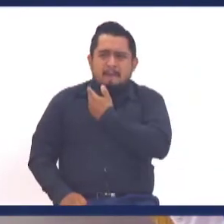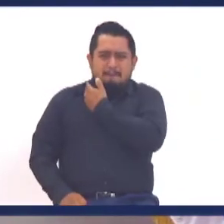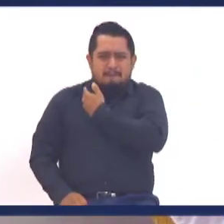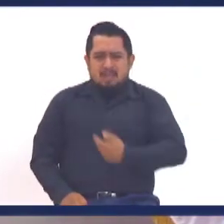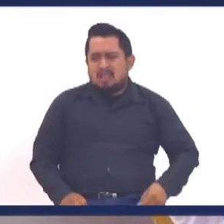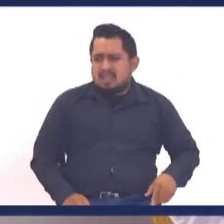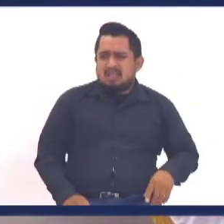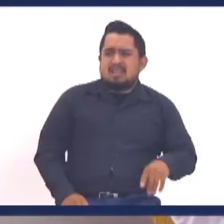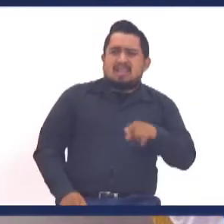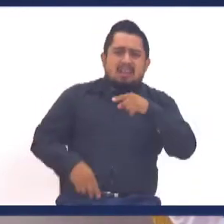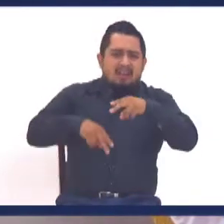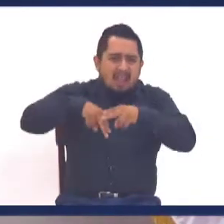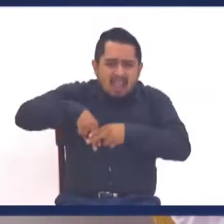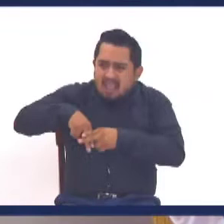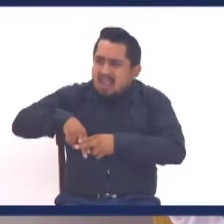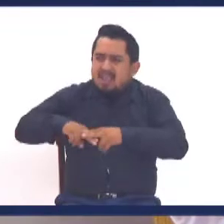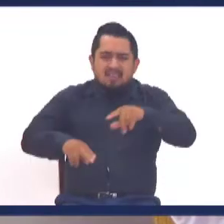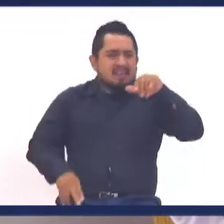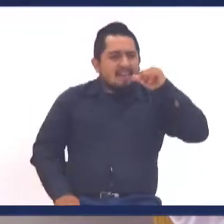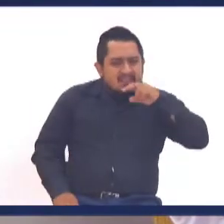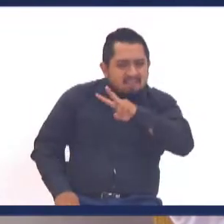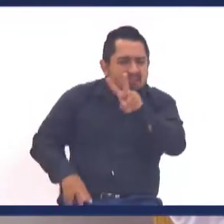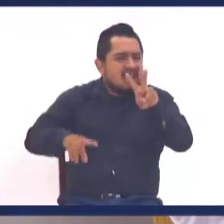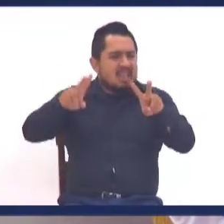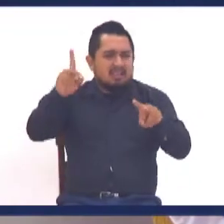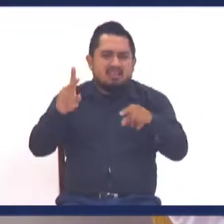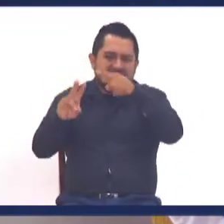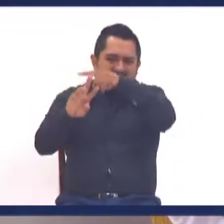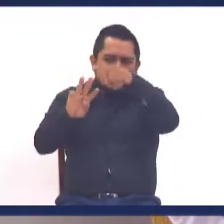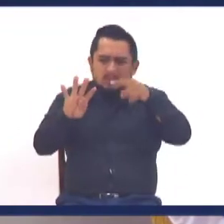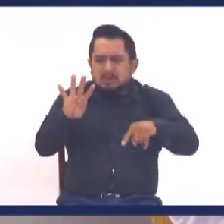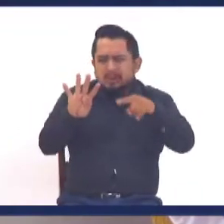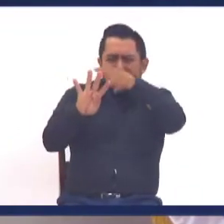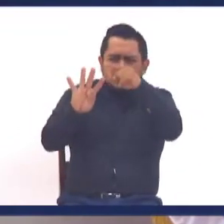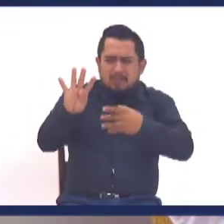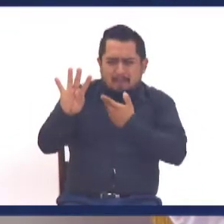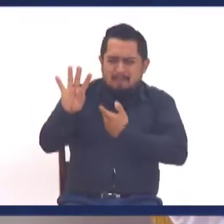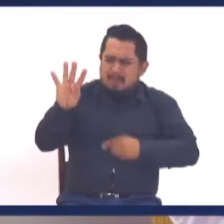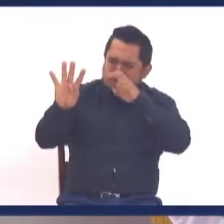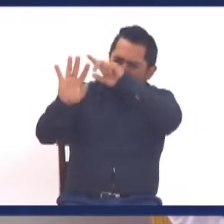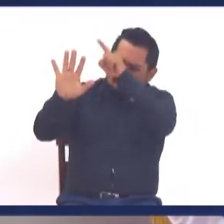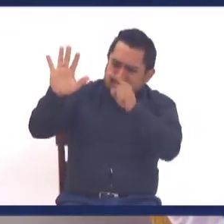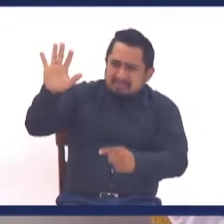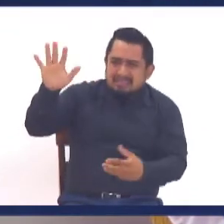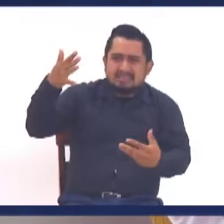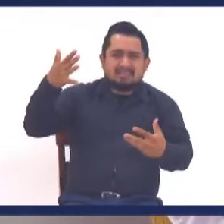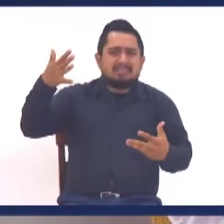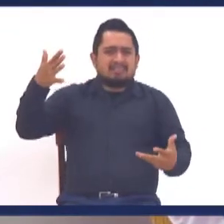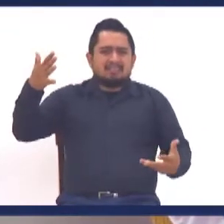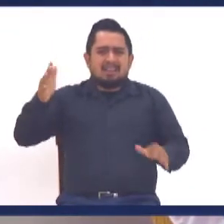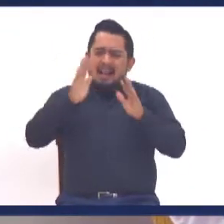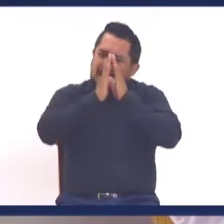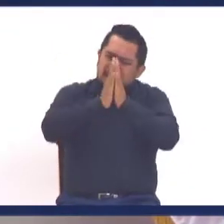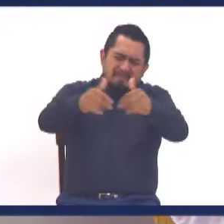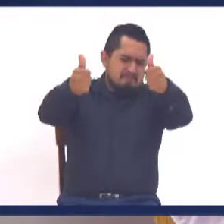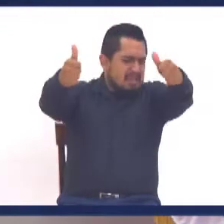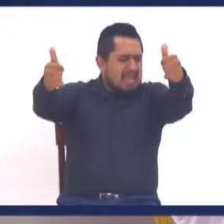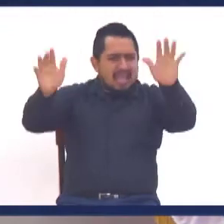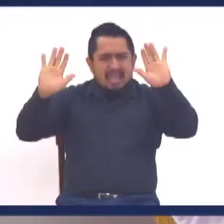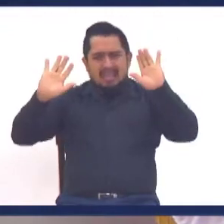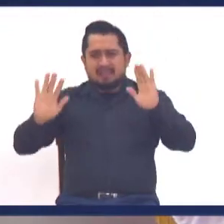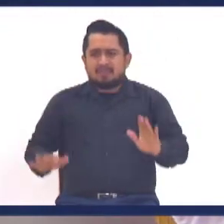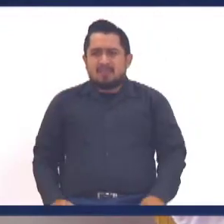de arena los dos del frente con el ano vuelva y hoy con el 9 y dame gloria a dios hay sánchez cerén o sea me que buen